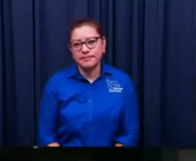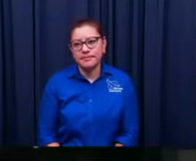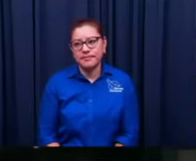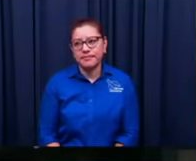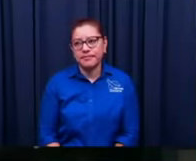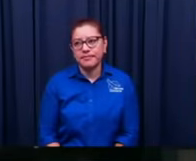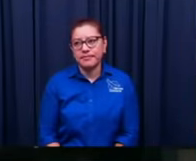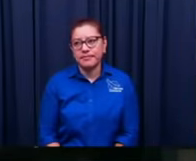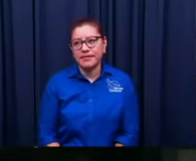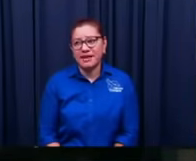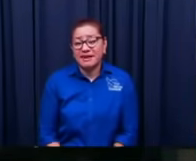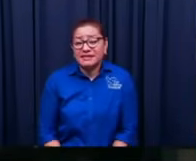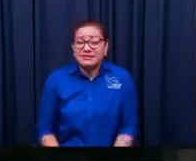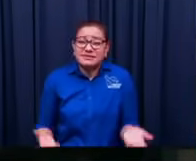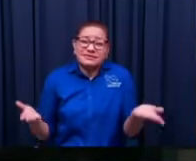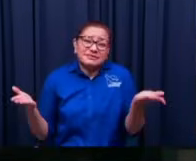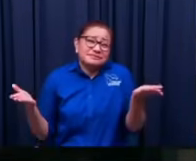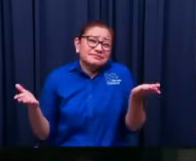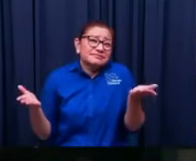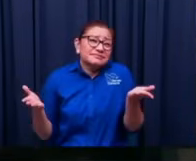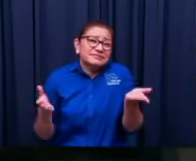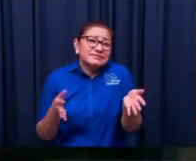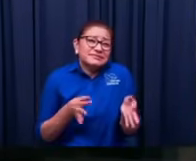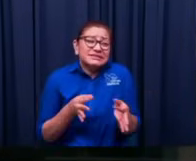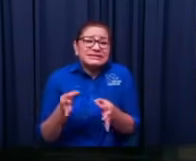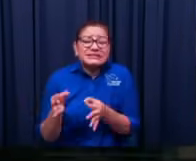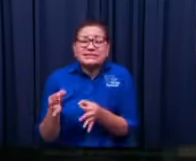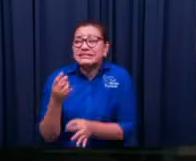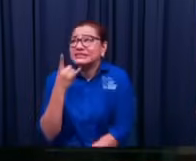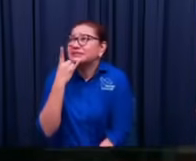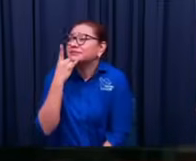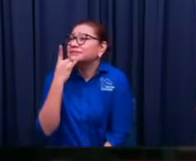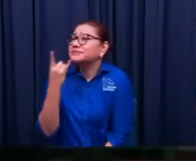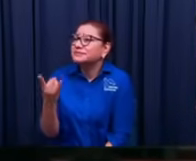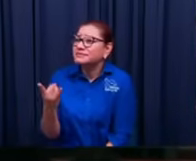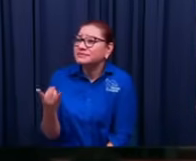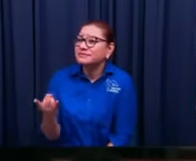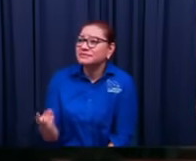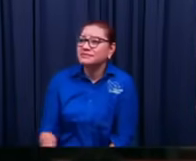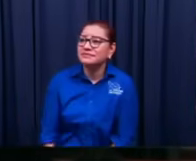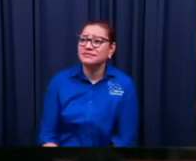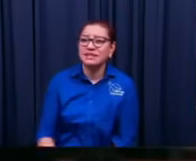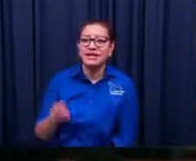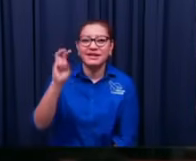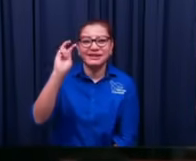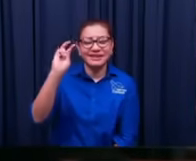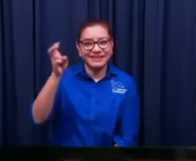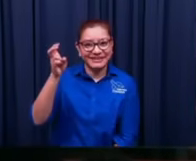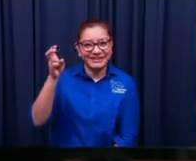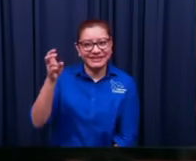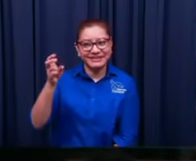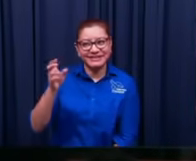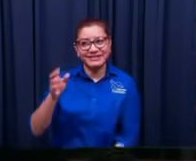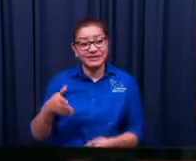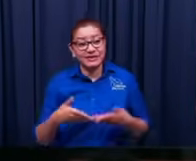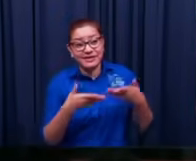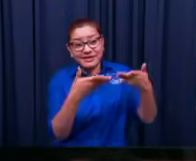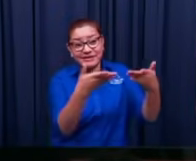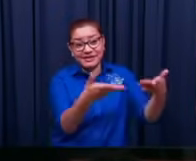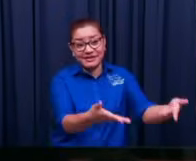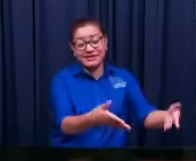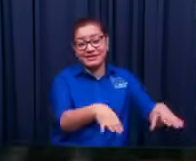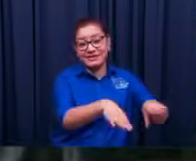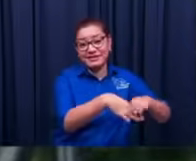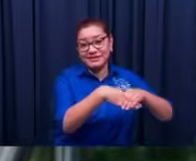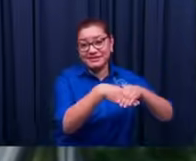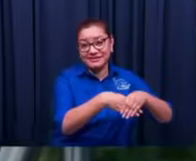Padre Santo, digo, ¿qué puedo hacer con él? Pero ¿por qué me meto yo en estos líos si yo por eso dejo el área de matrimonios para que los pastores me